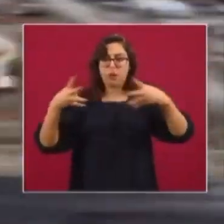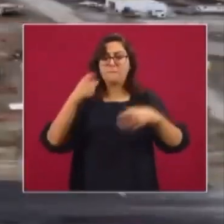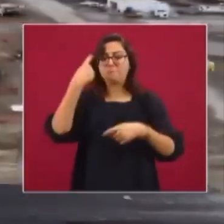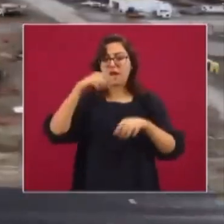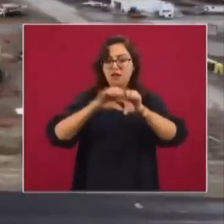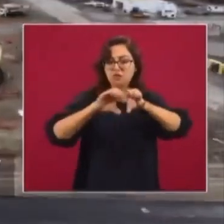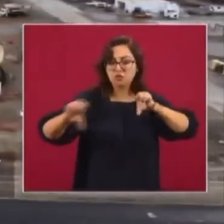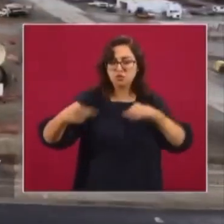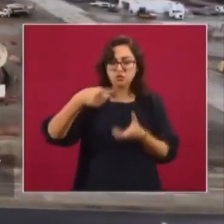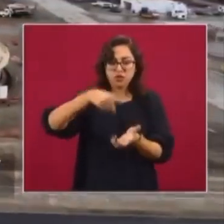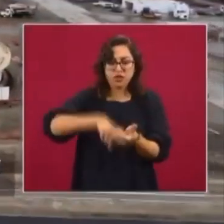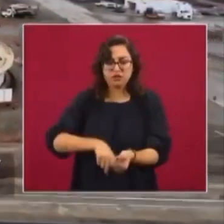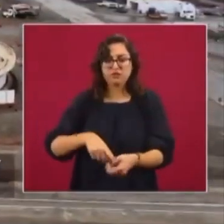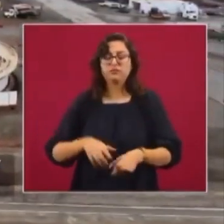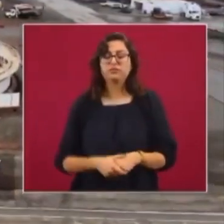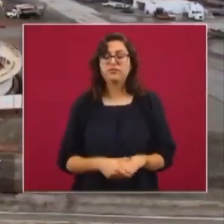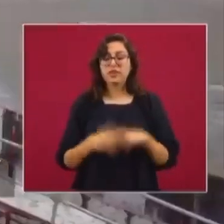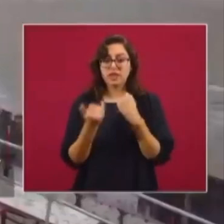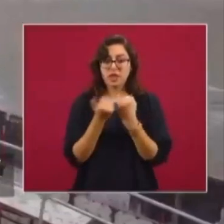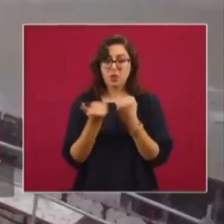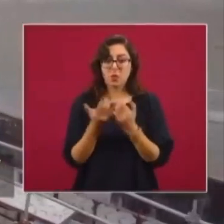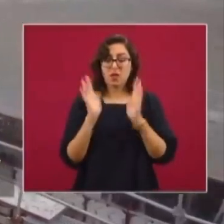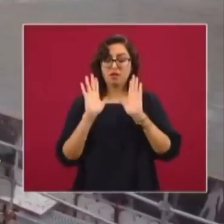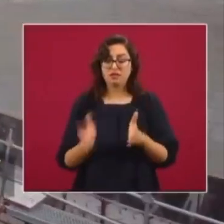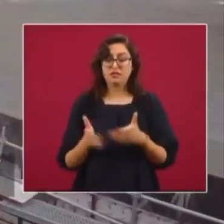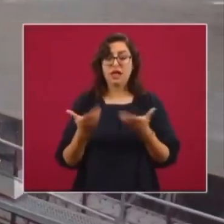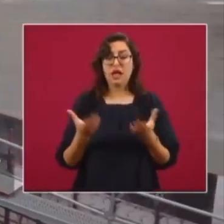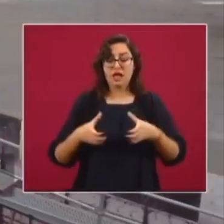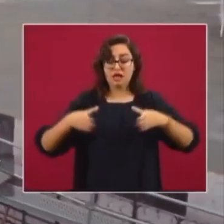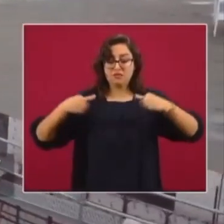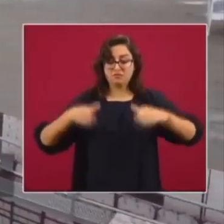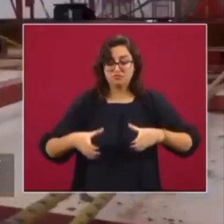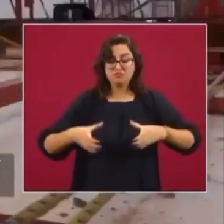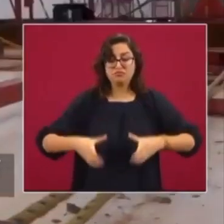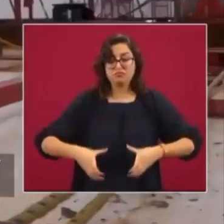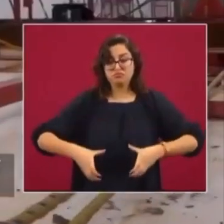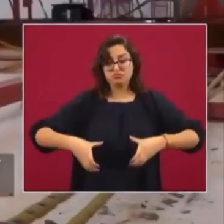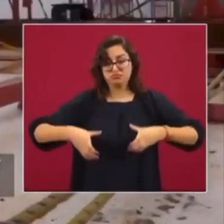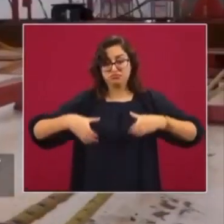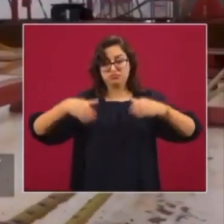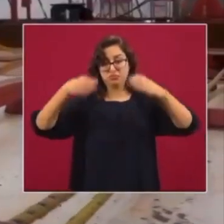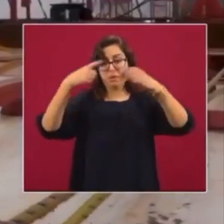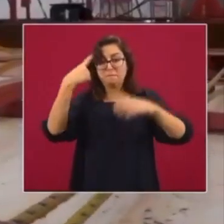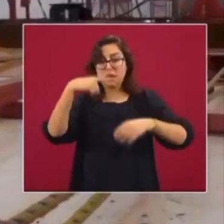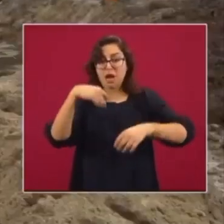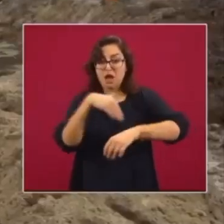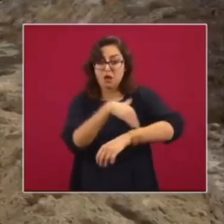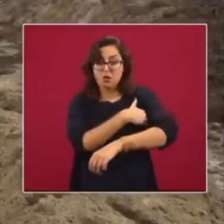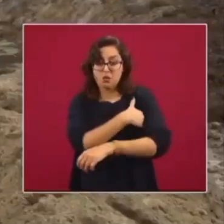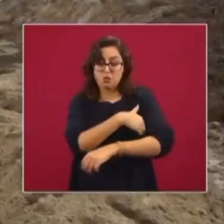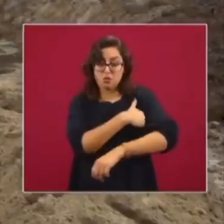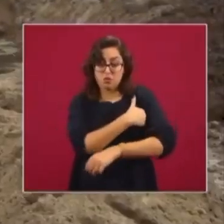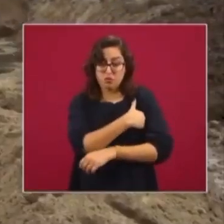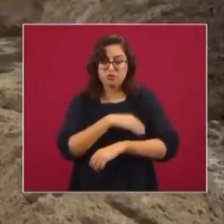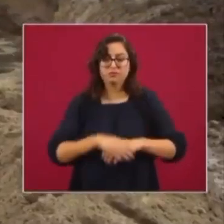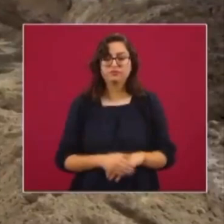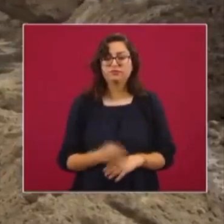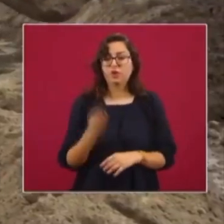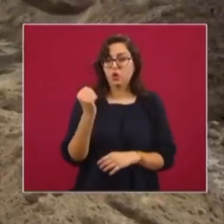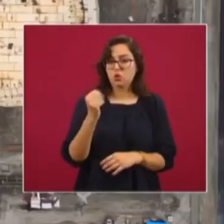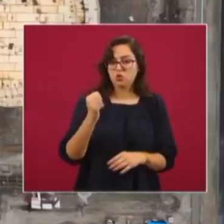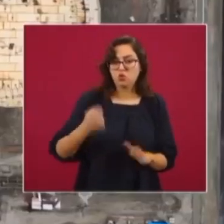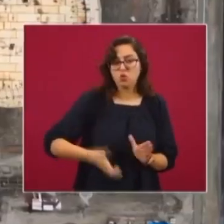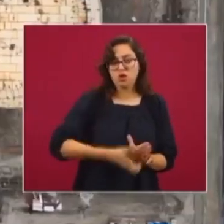tubería. Se concluyó la construcción de las cimentaciones profundas de 36 tanques verticales y 21 esferas de almacenamiento. En tanques se trabaja 9 en